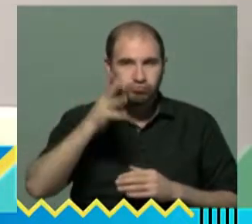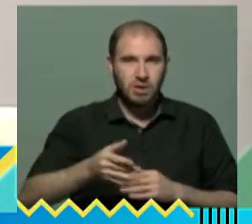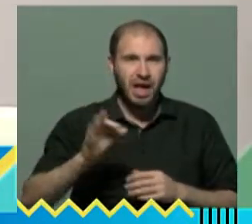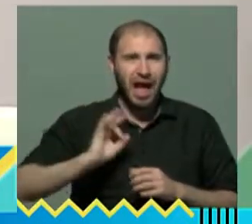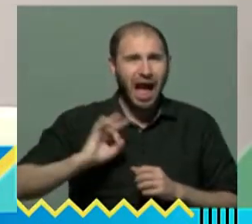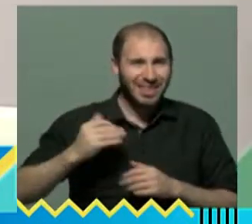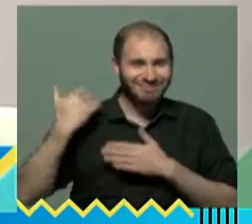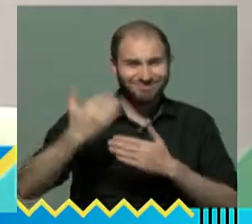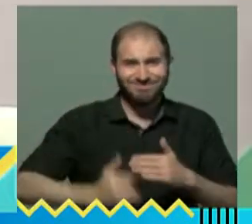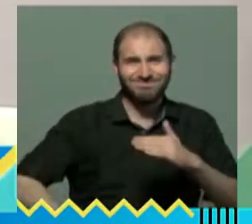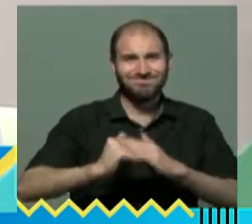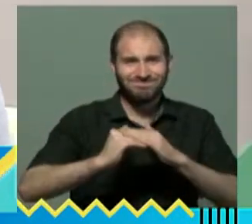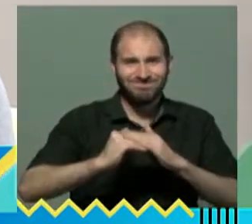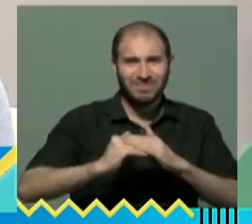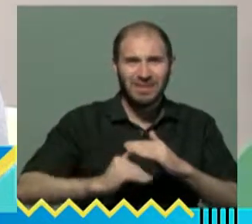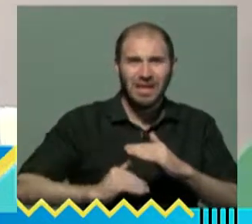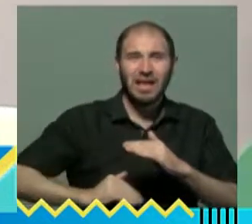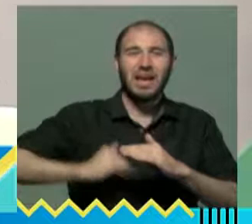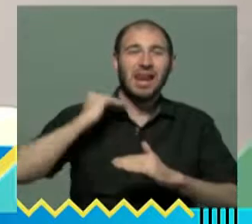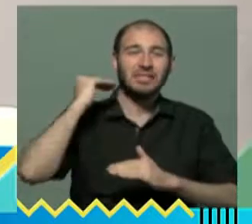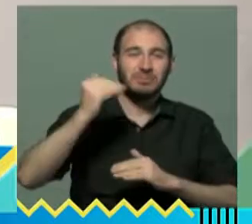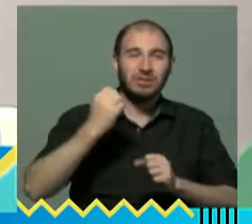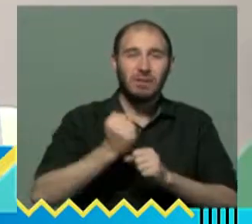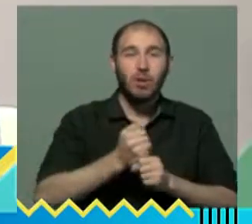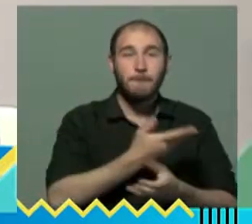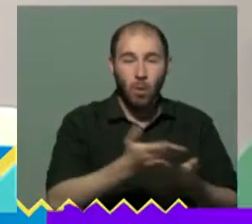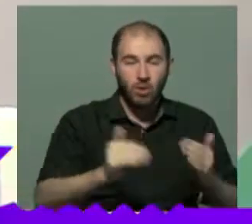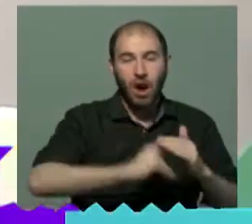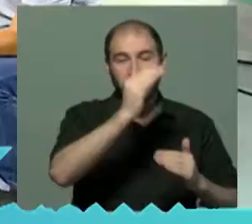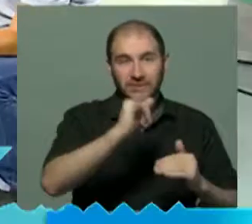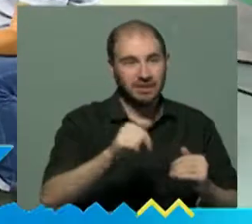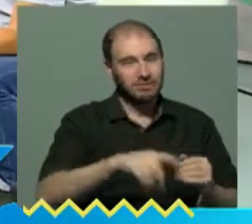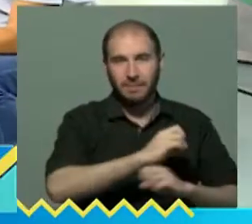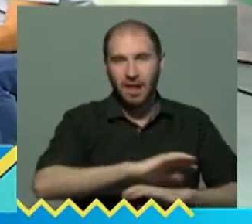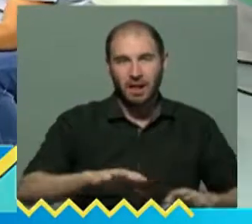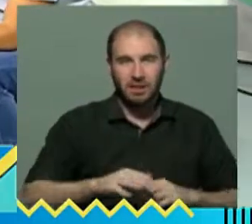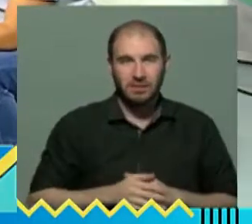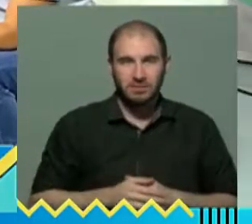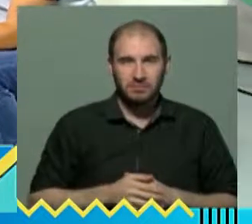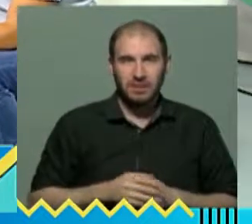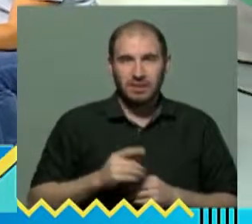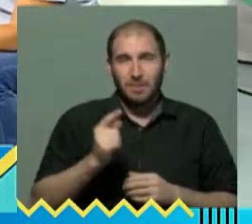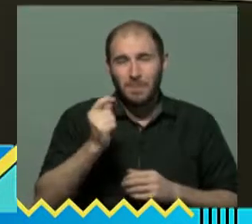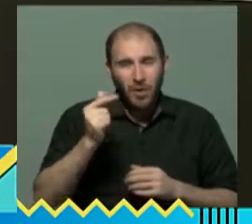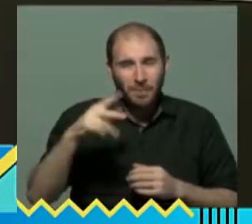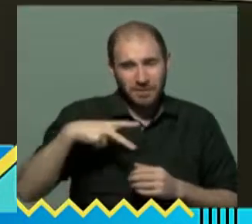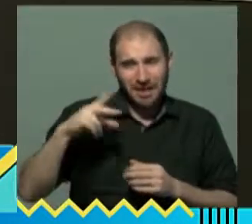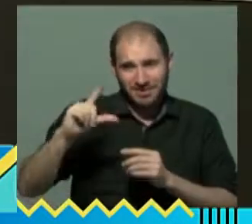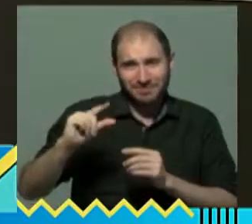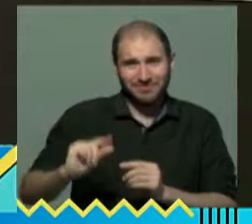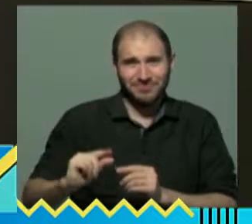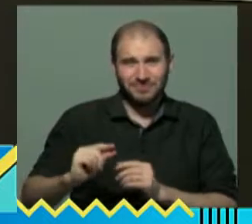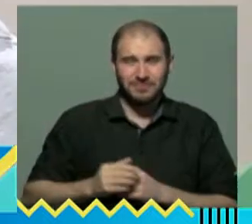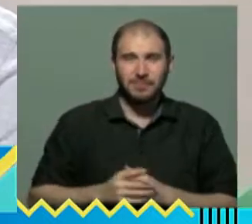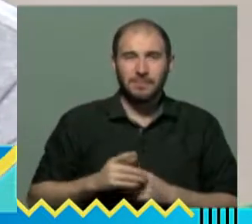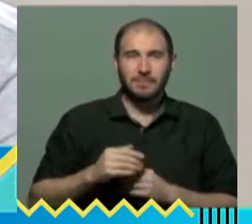años de estancamiento, de crecimiento en el empleo público, que no es bueno, y en muy poco, casi nada de crecimiento privado, algo que